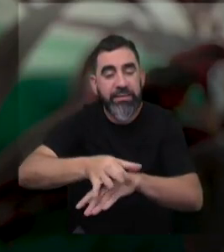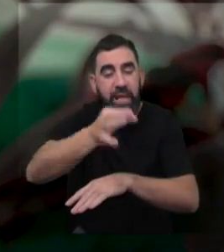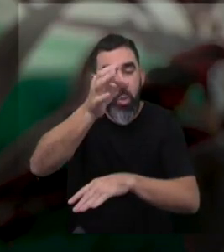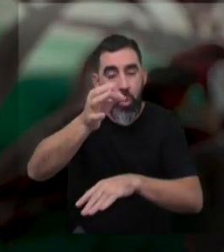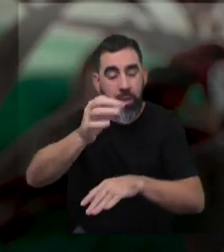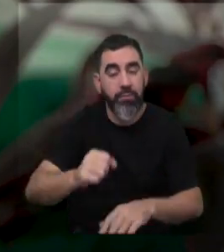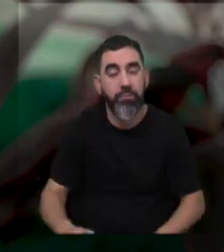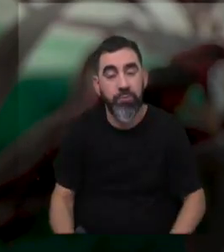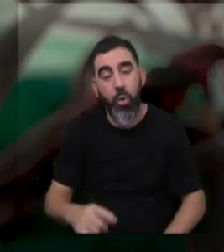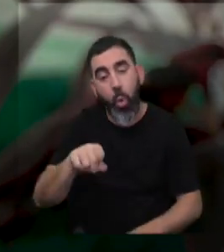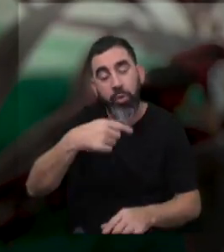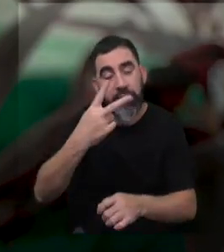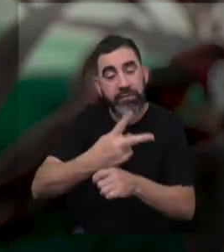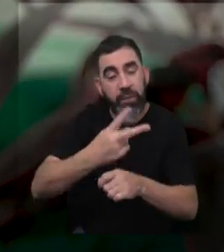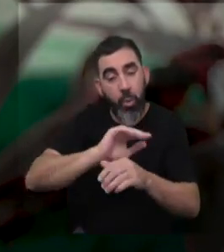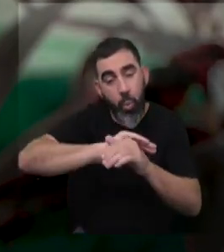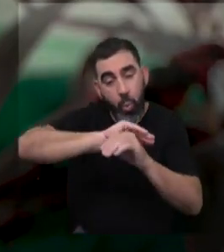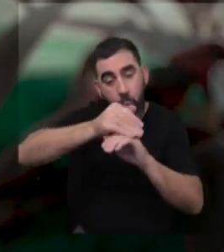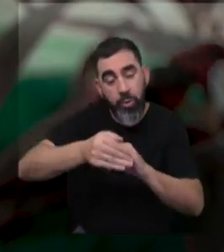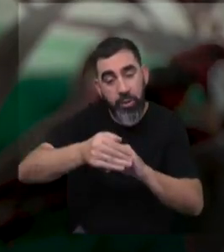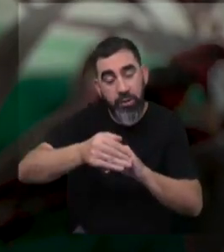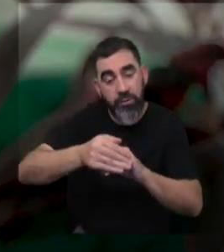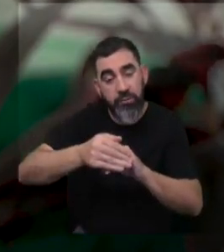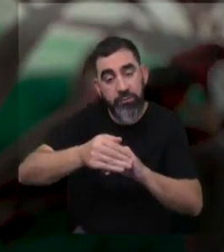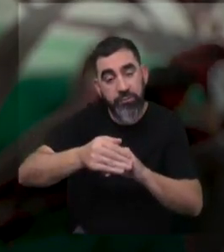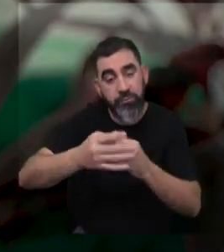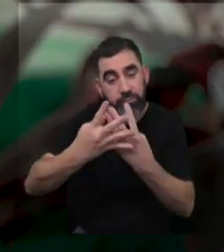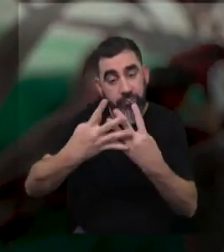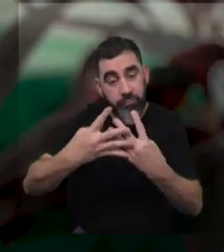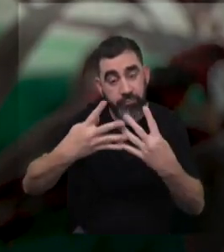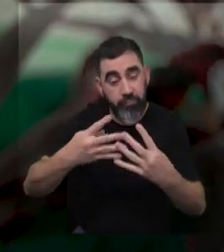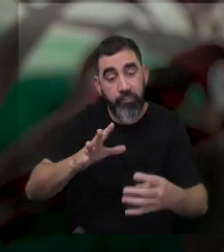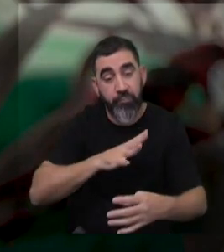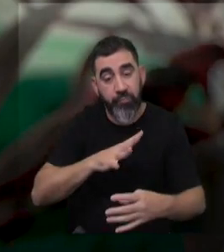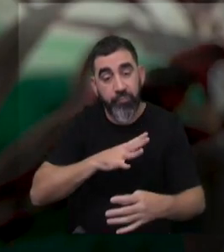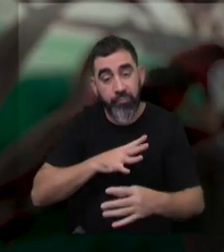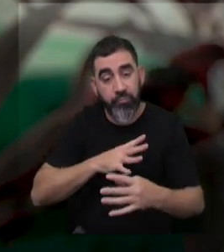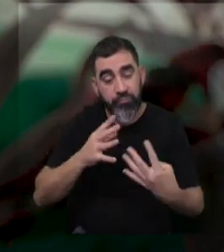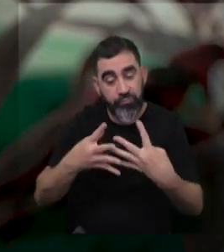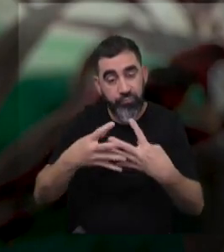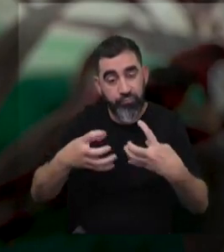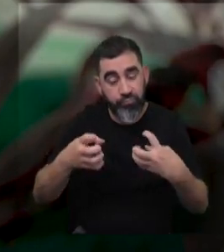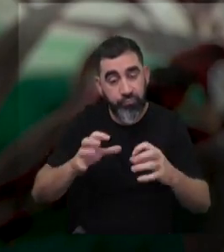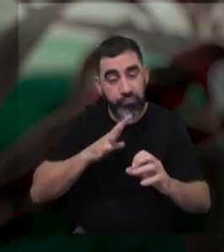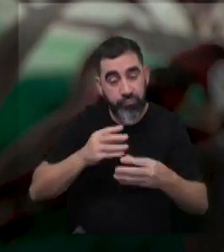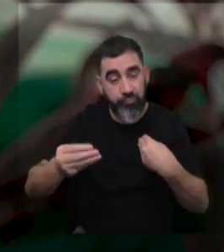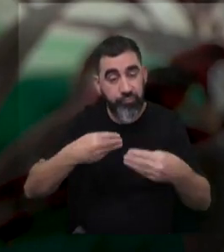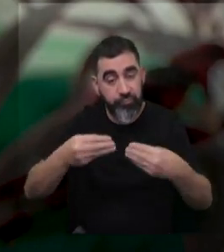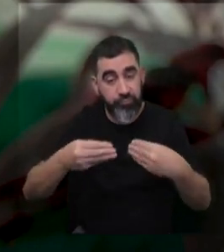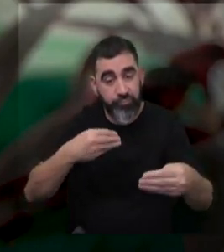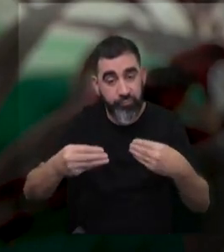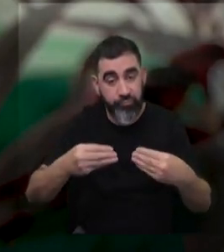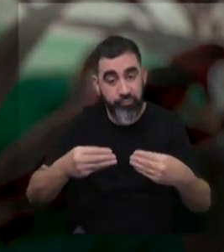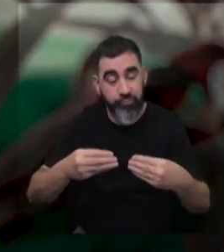características. Una segunda capa, que es una membrana que le da la estructura y le da la elasticidad. Y